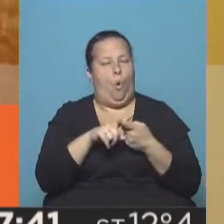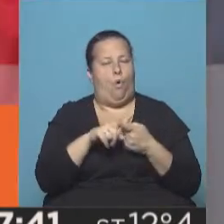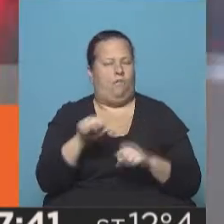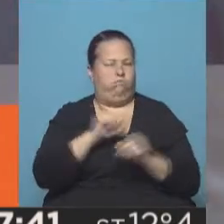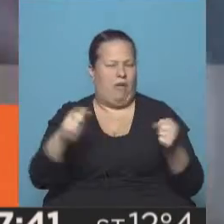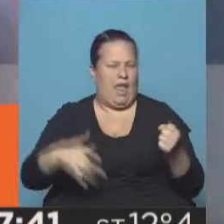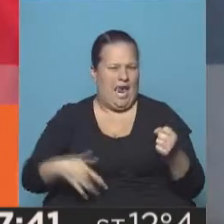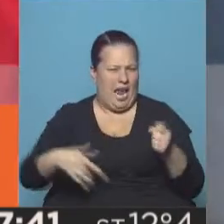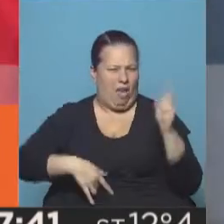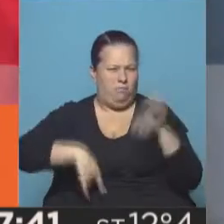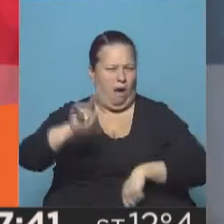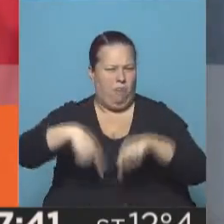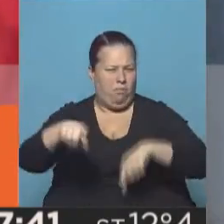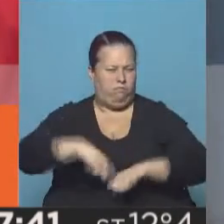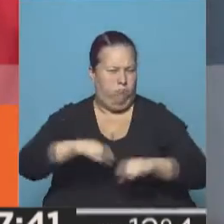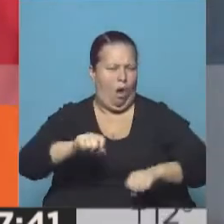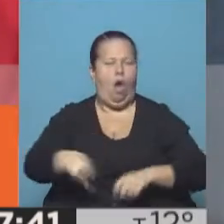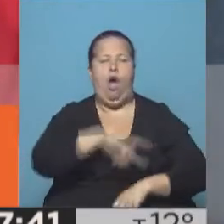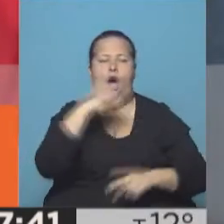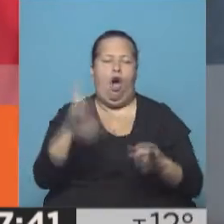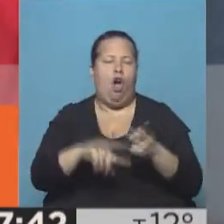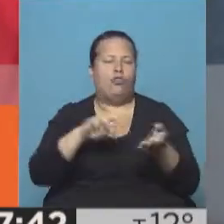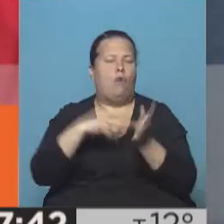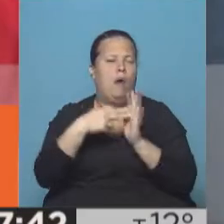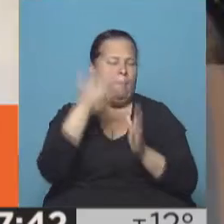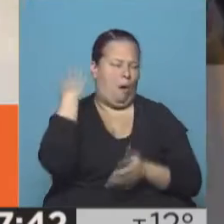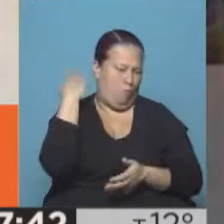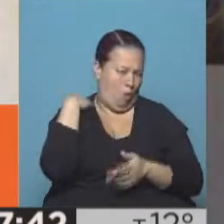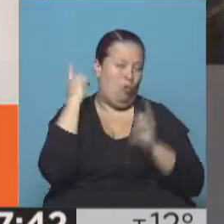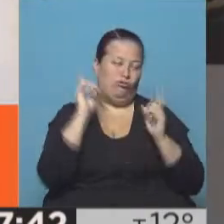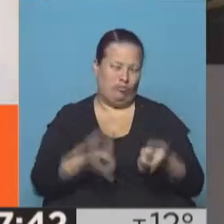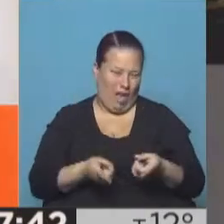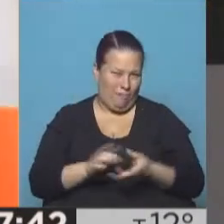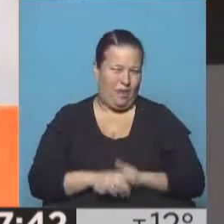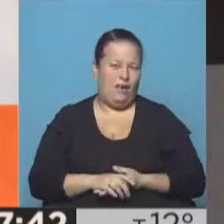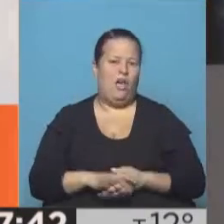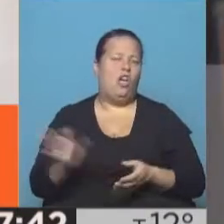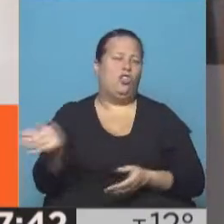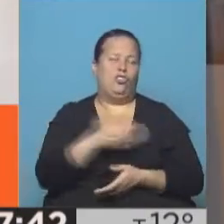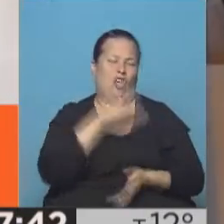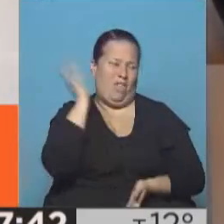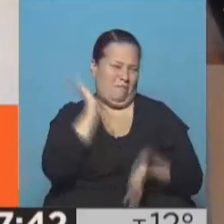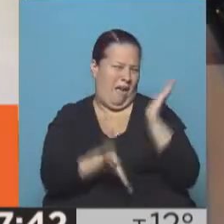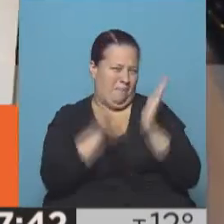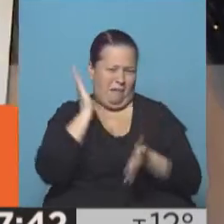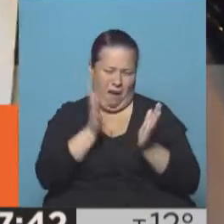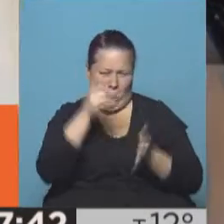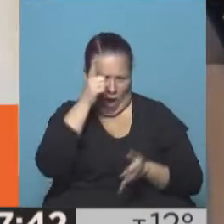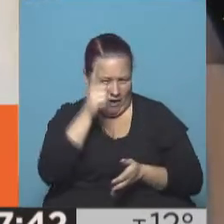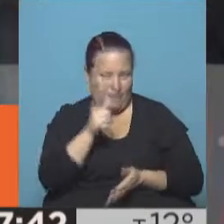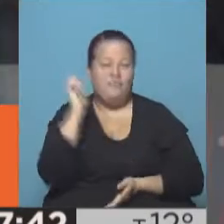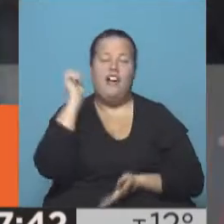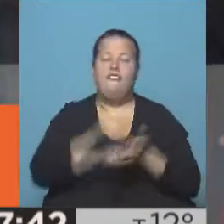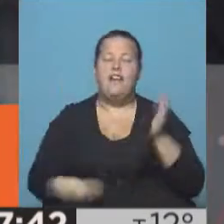reventaron el hígado a patadas, otra por problema de pulmones también, y todas las palizas que se comían. Con la firma